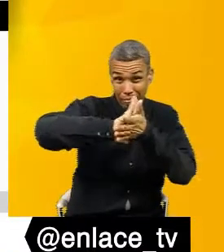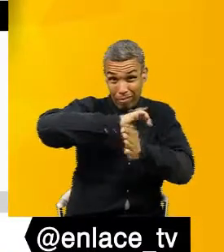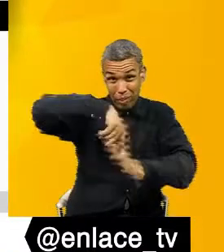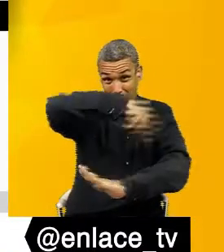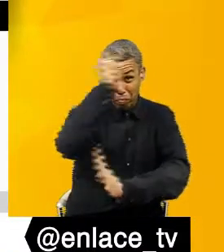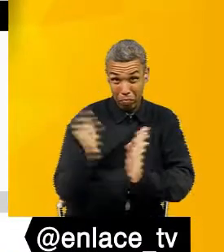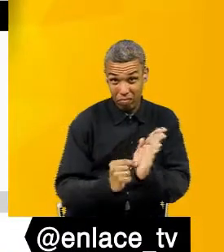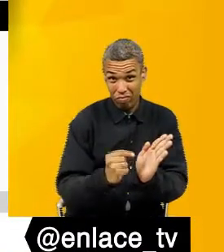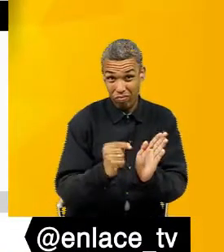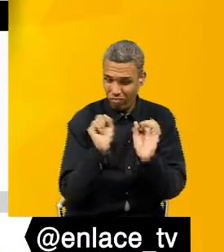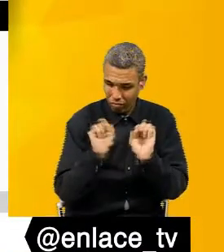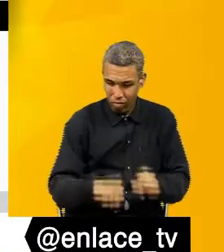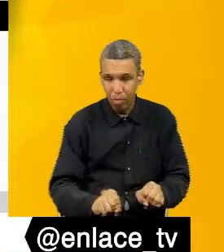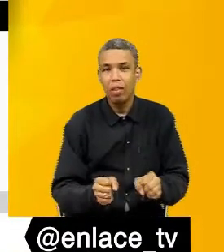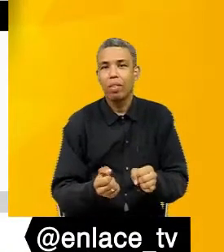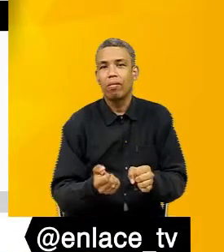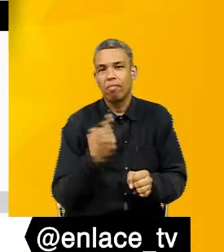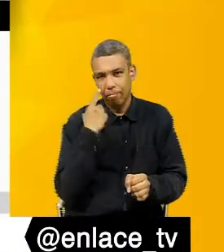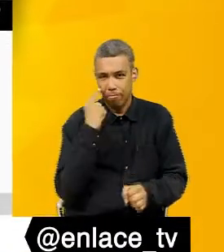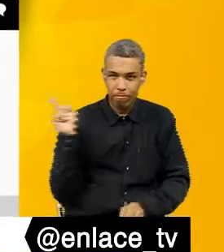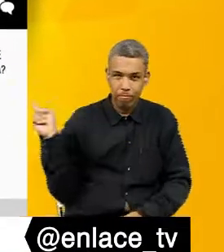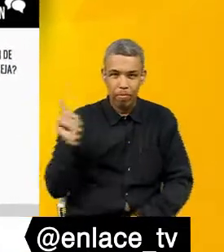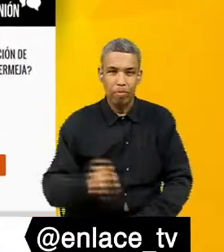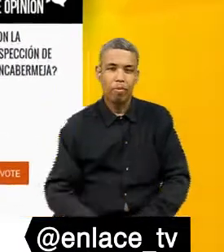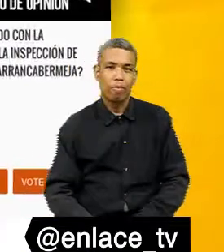las pueden hallar en nuestra página web